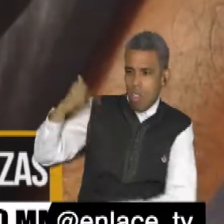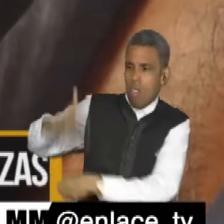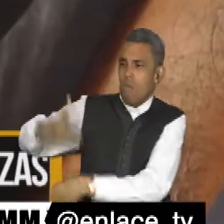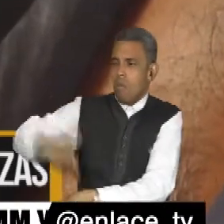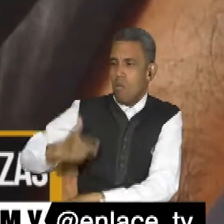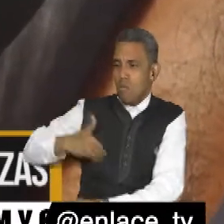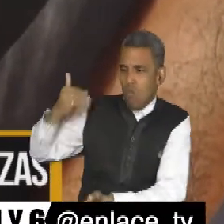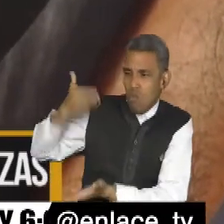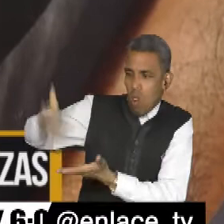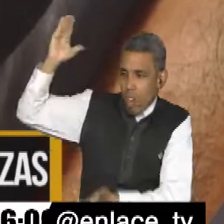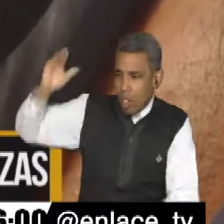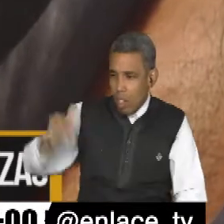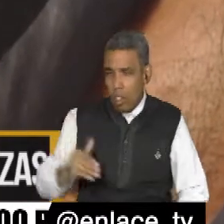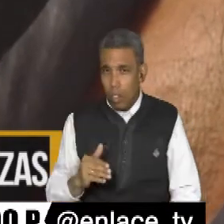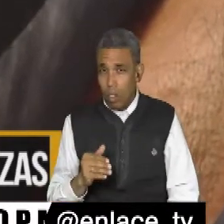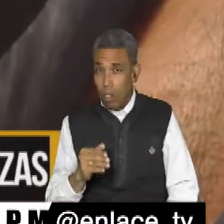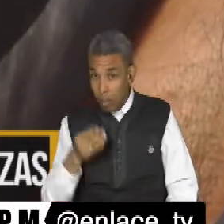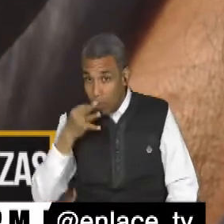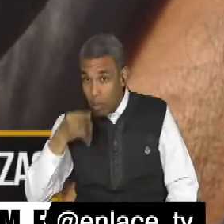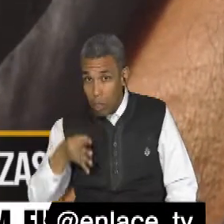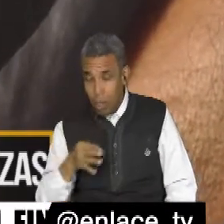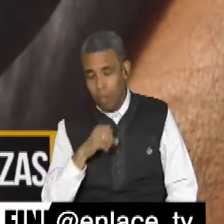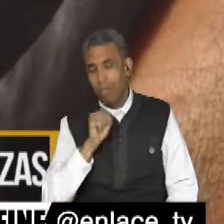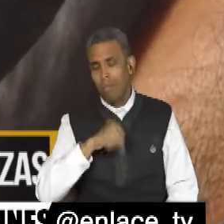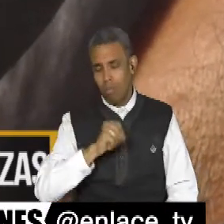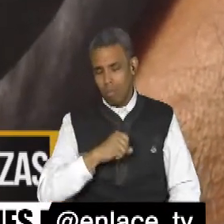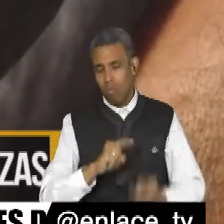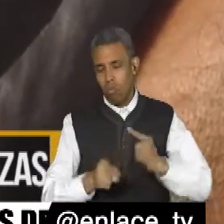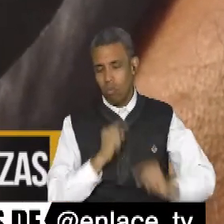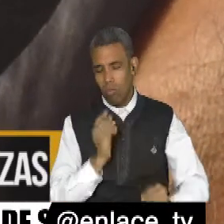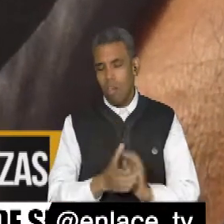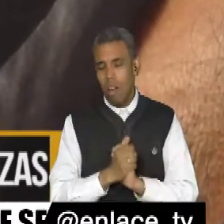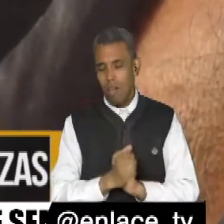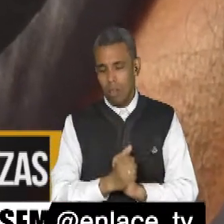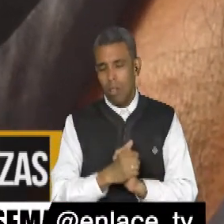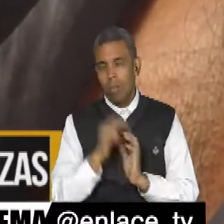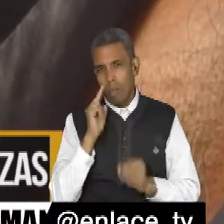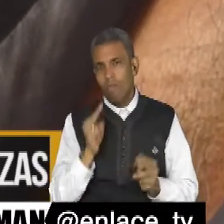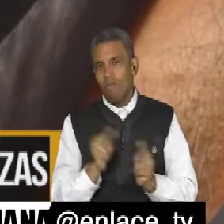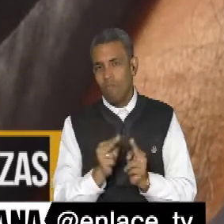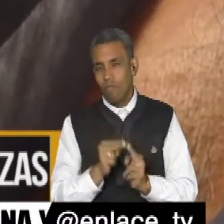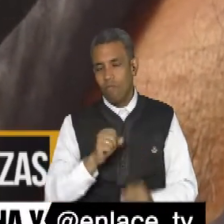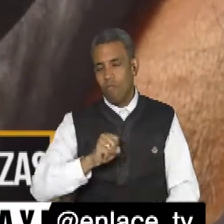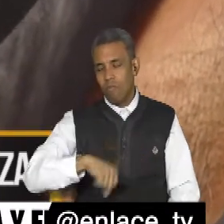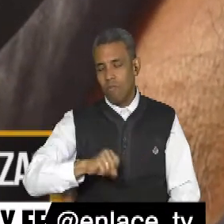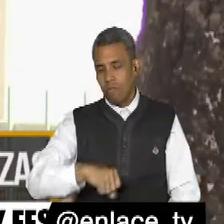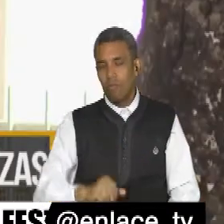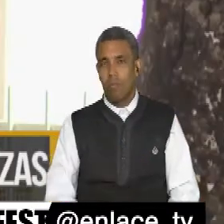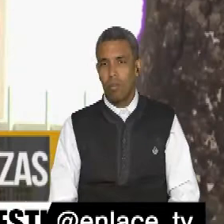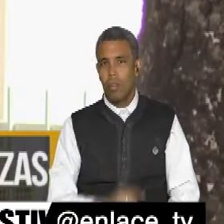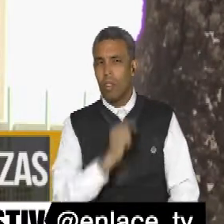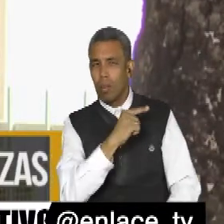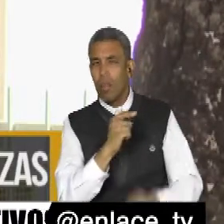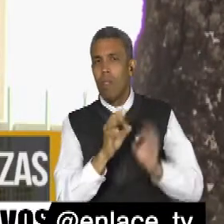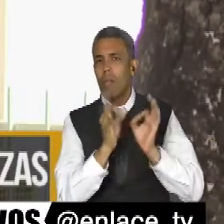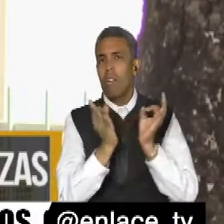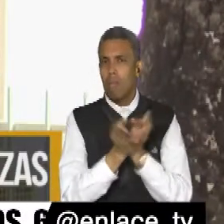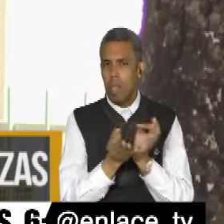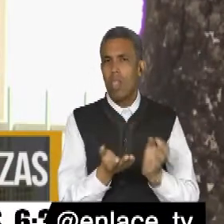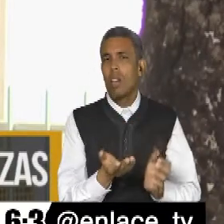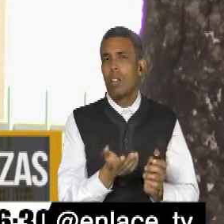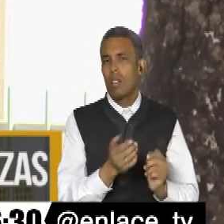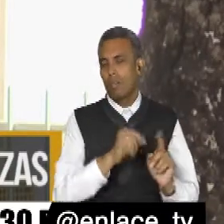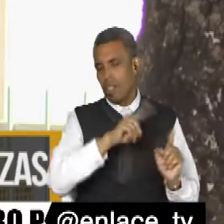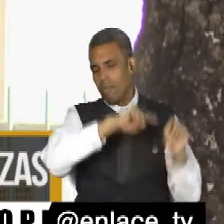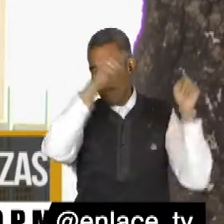Un amigo mío y todas esas cosas que mataron. Viene la señora y... Los 6 menores que hacen parte de